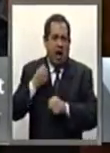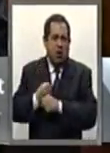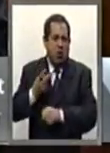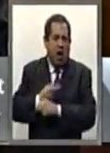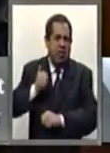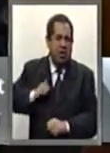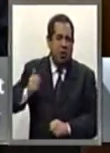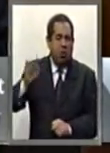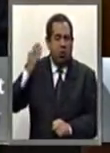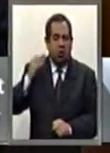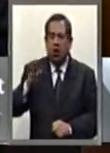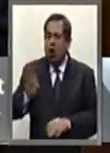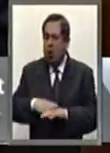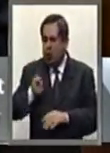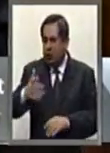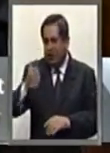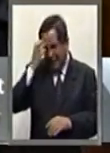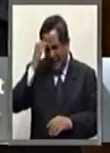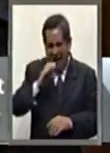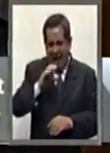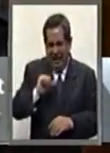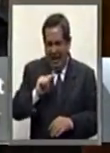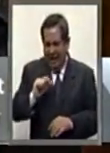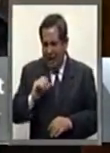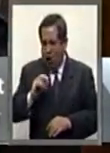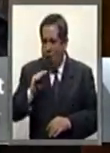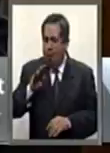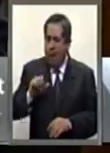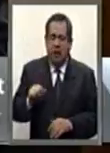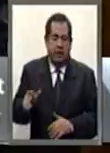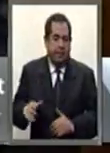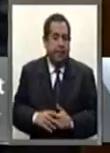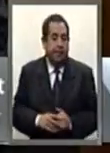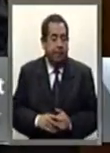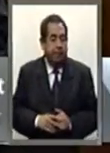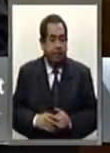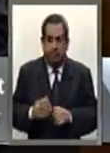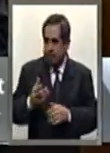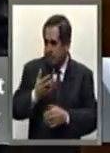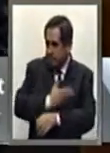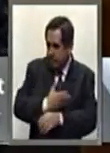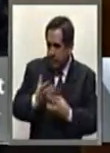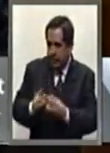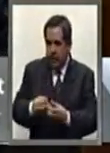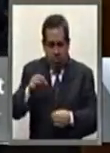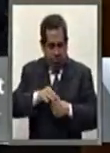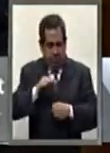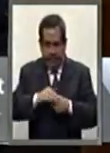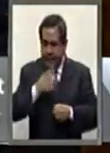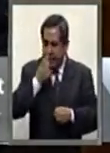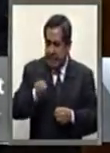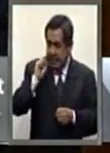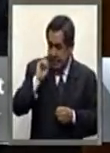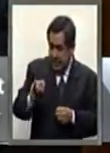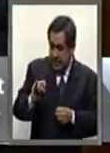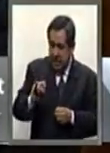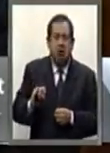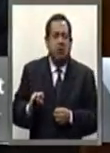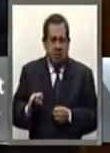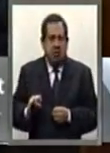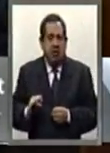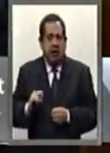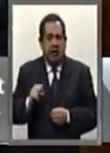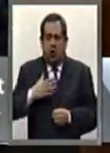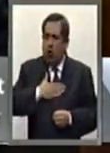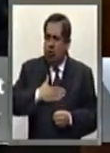antigüedad, conocidos como las catacumbas. Compañeras y compañeros, votar a favor del presente dictamen es